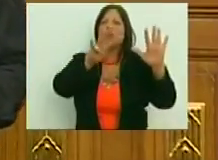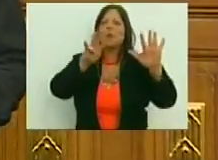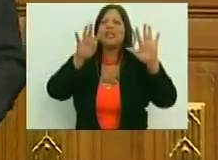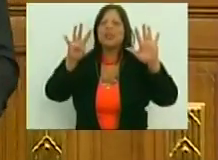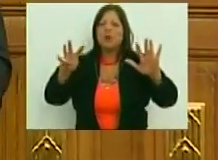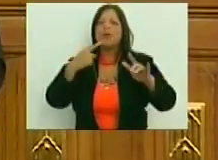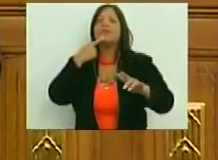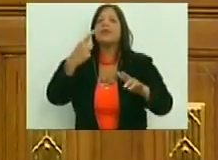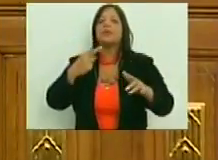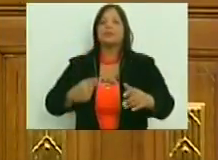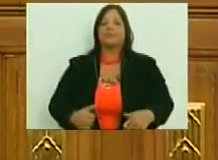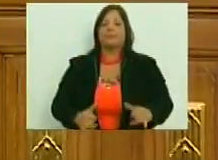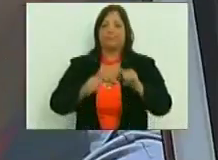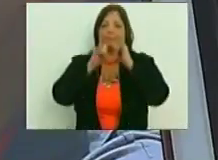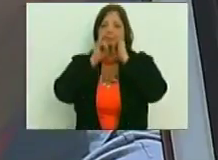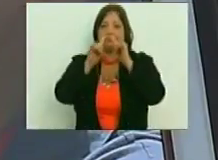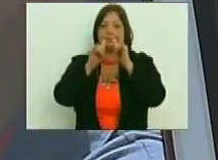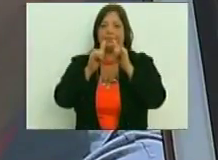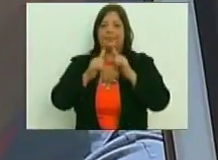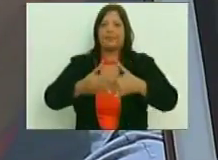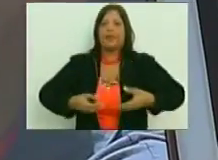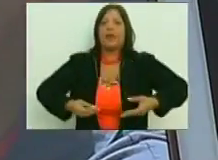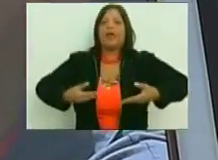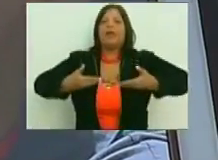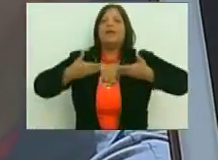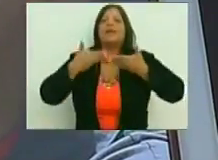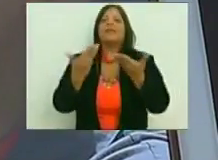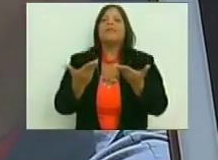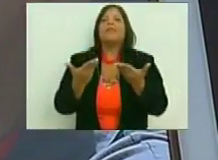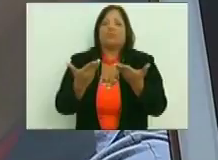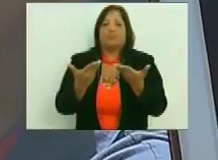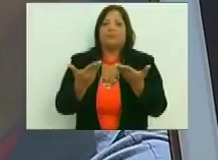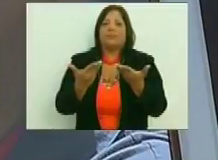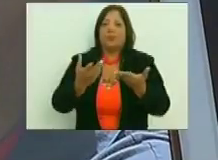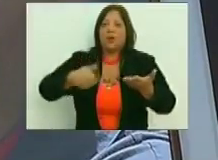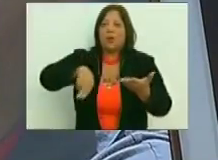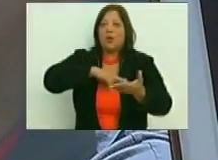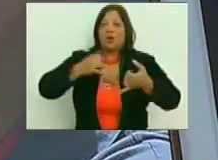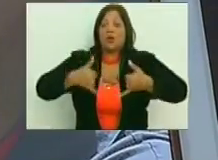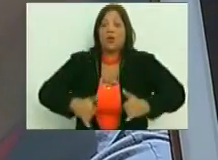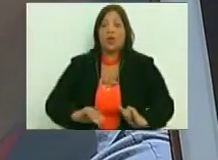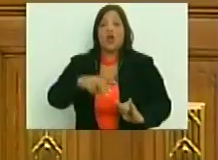1999, dijo: démosle a nuestros hijos y